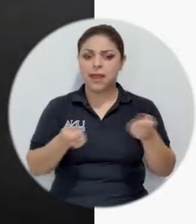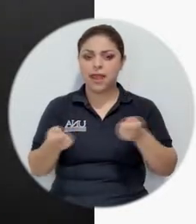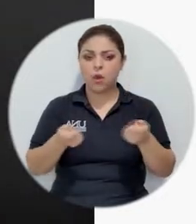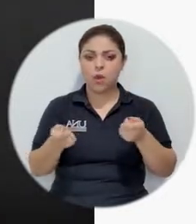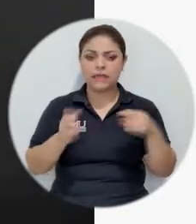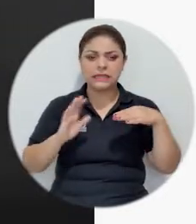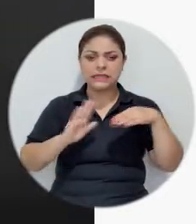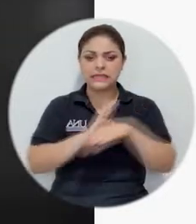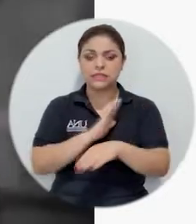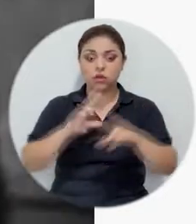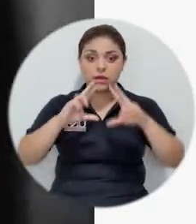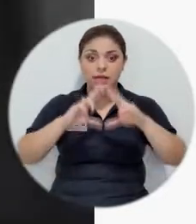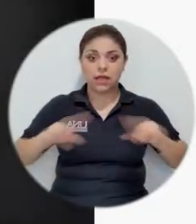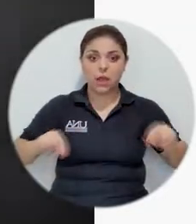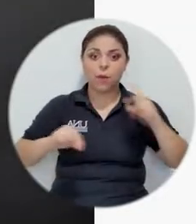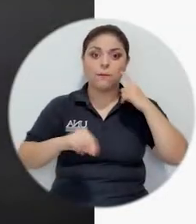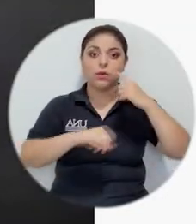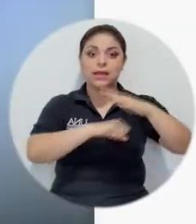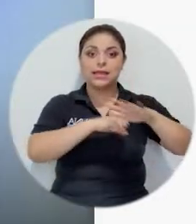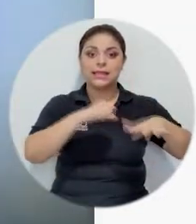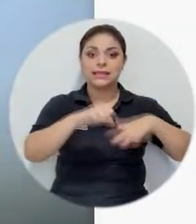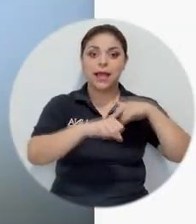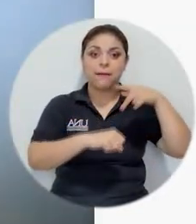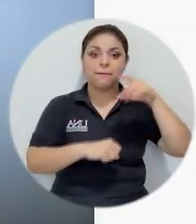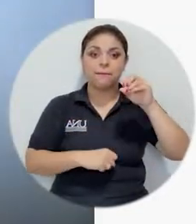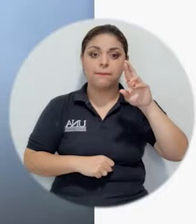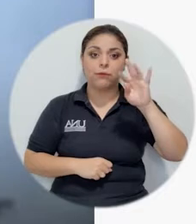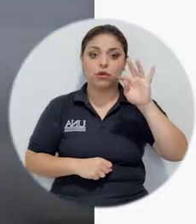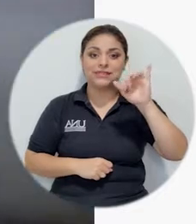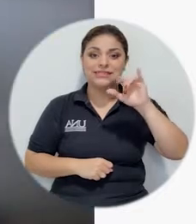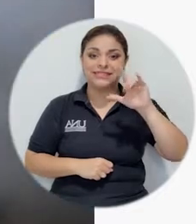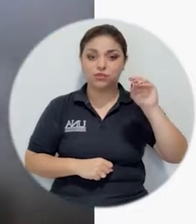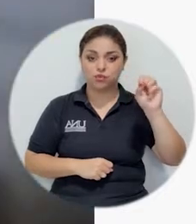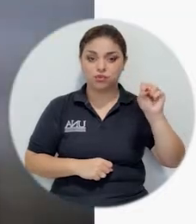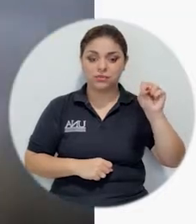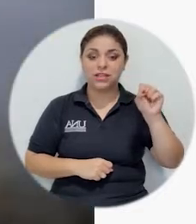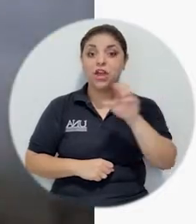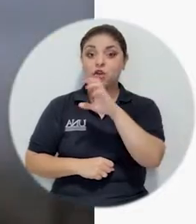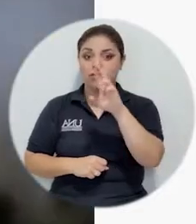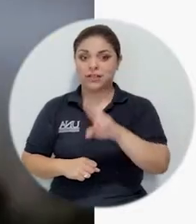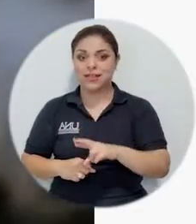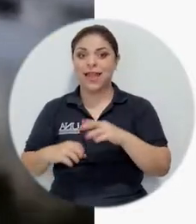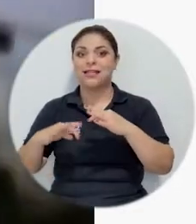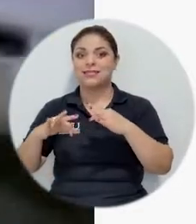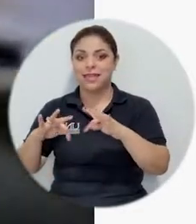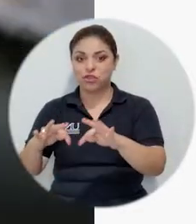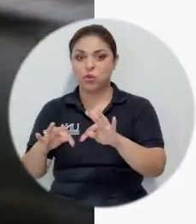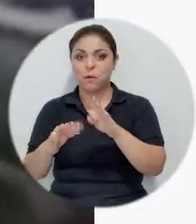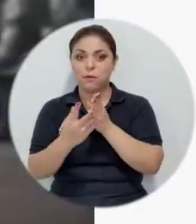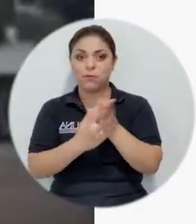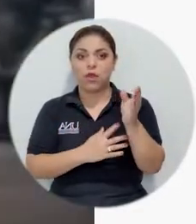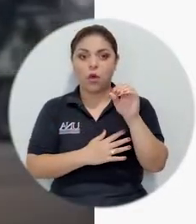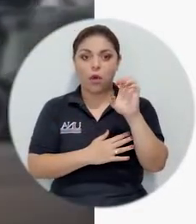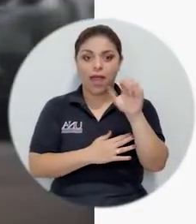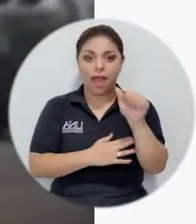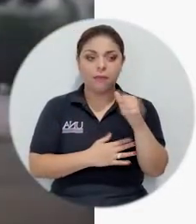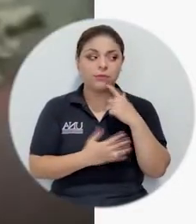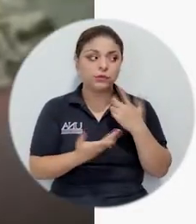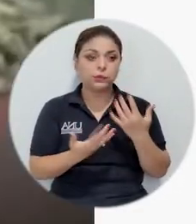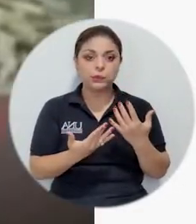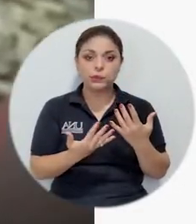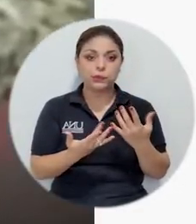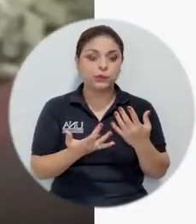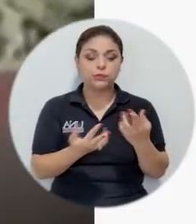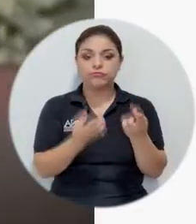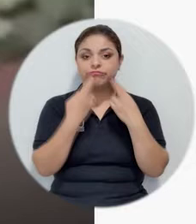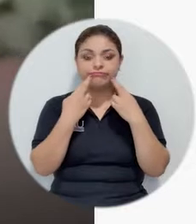crisis con Nicaragua por la isla Portillos. Costa Rica trató de marcarla en el marco de la OEA, obtuvo resultados que no fueron satisfactorios para